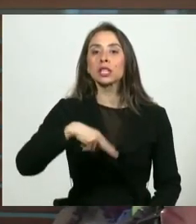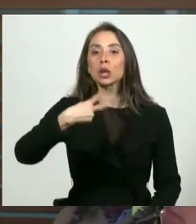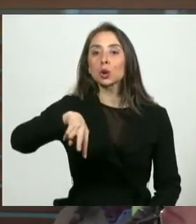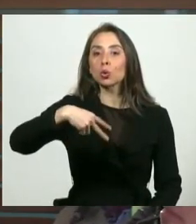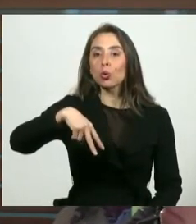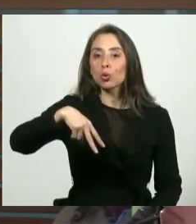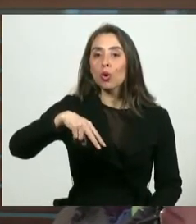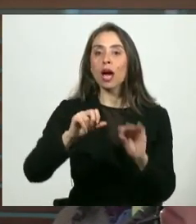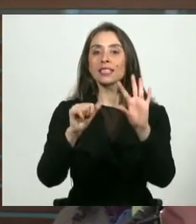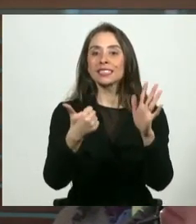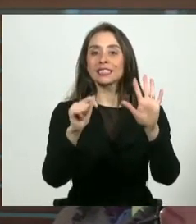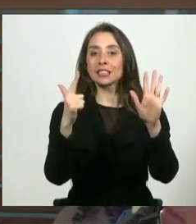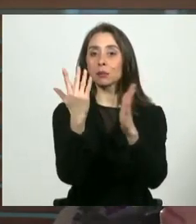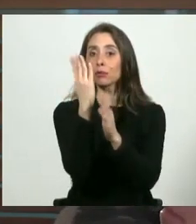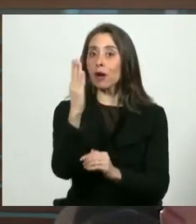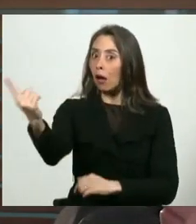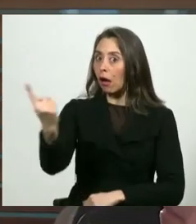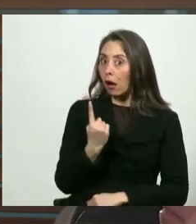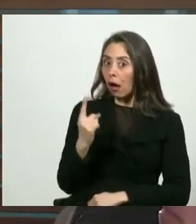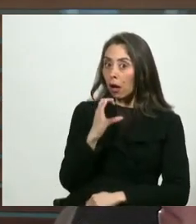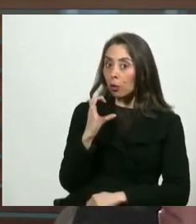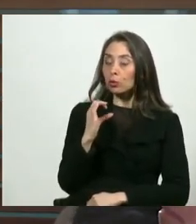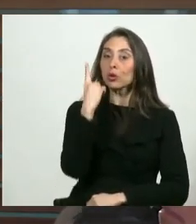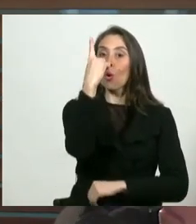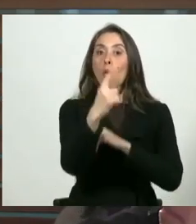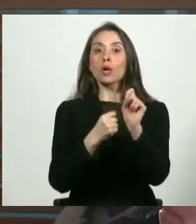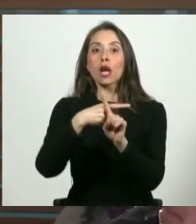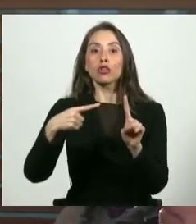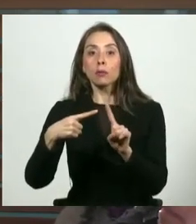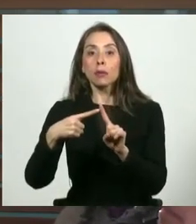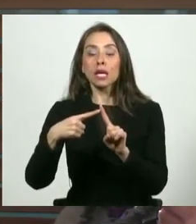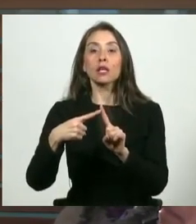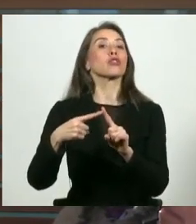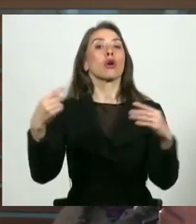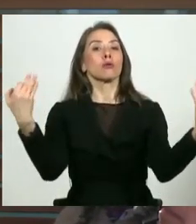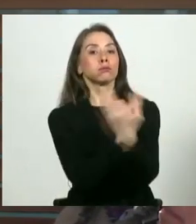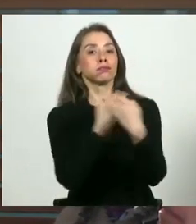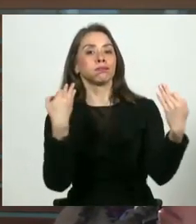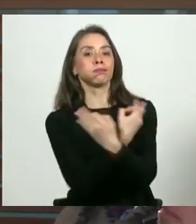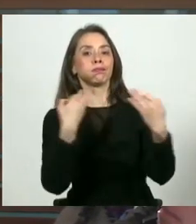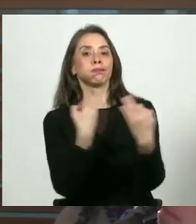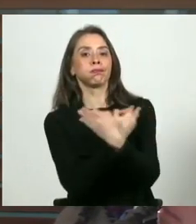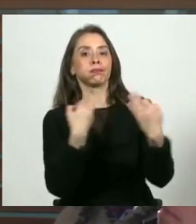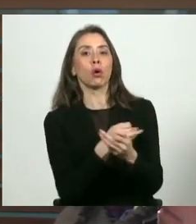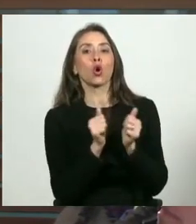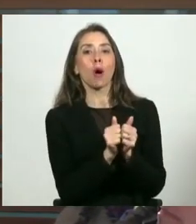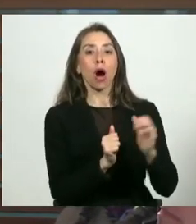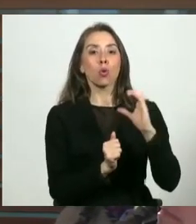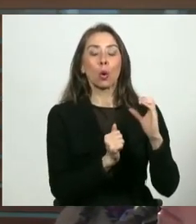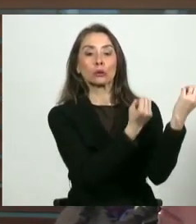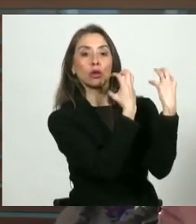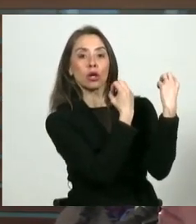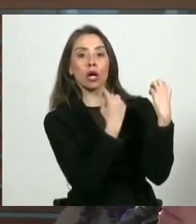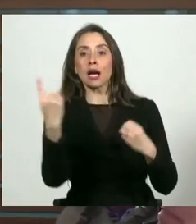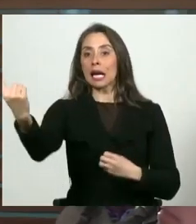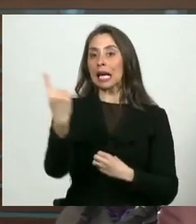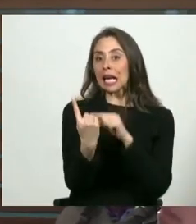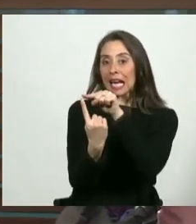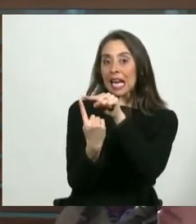ingresó en sexto, séptimo básico, después de 1 año y medio de inducción que se hizo a los compañeros de curso, porque iba a llegar un